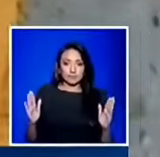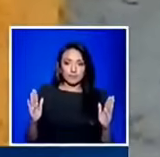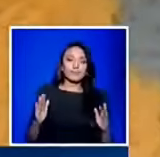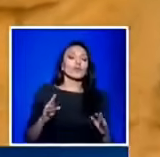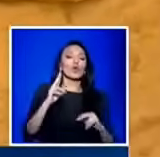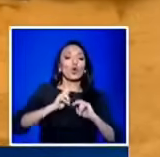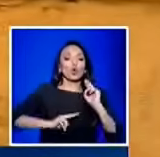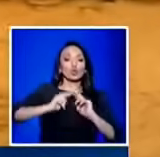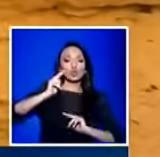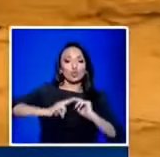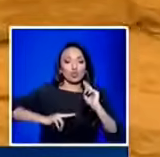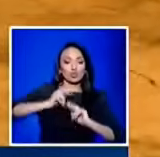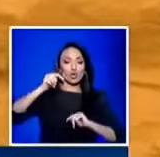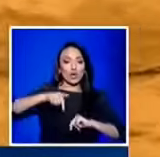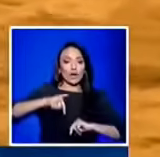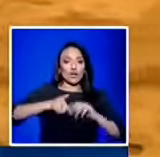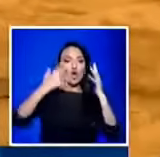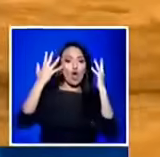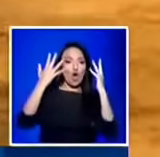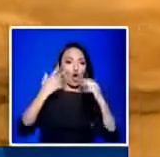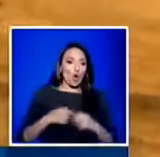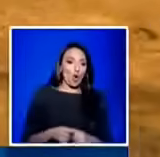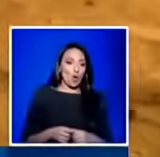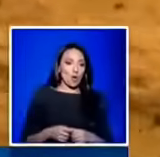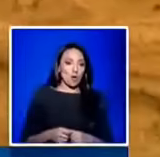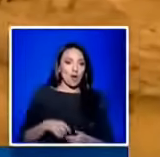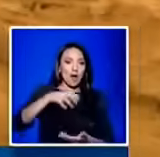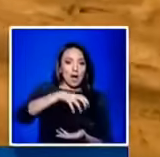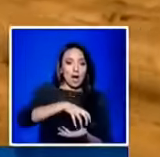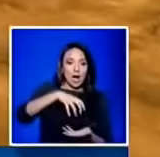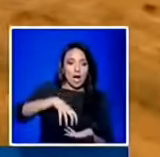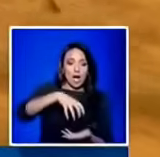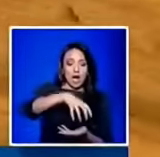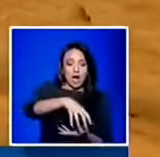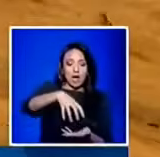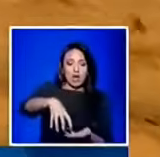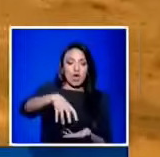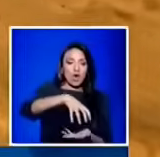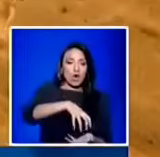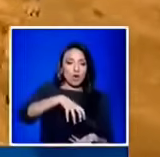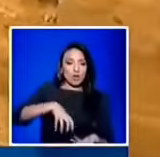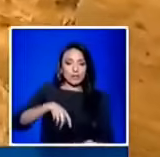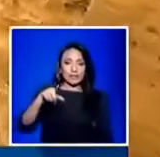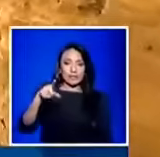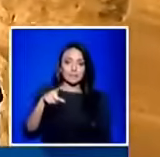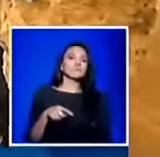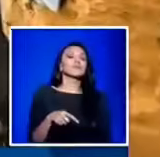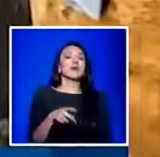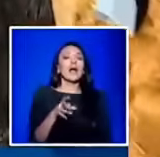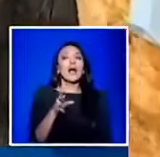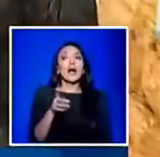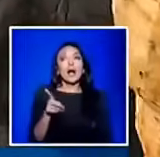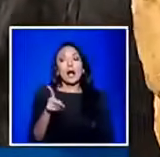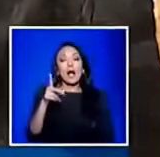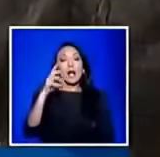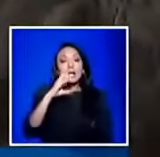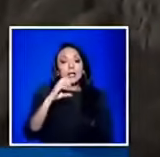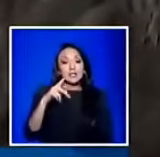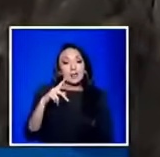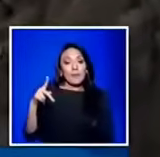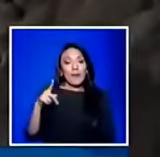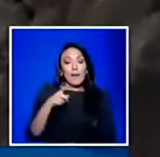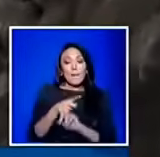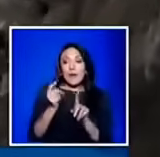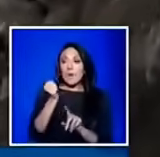donde ejecutó esta obra de adoquinado, de asentamiento a la prefectura de Pichincha, pero que quedó esta